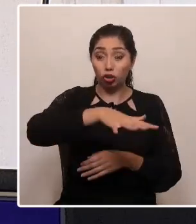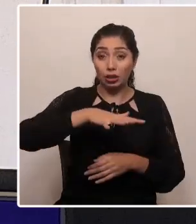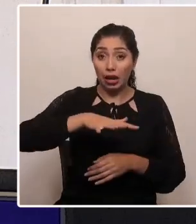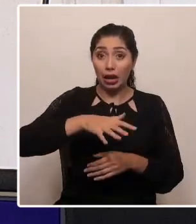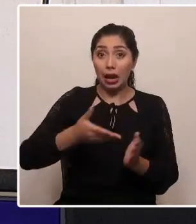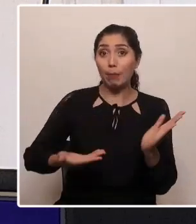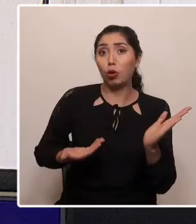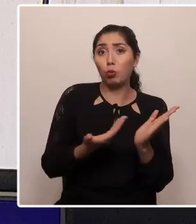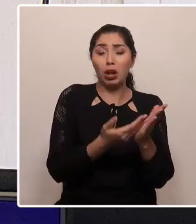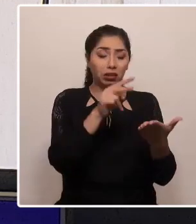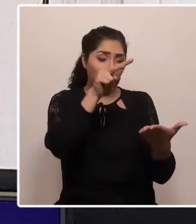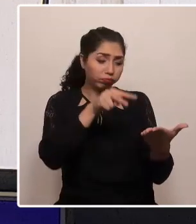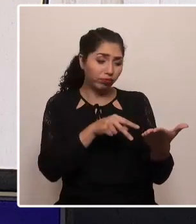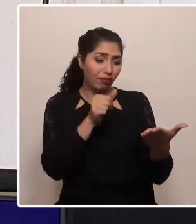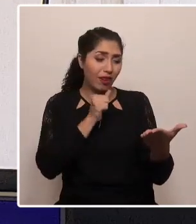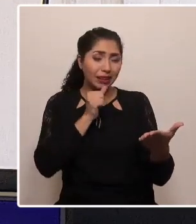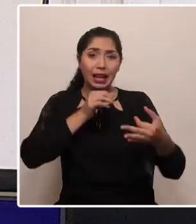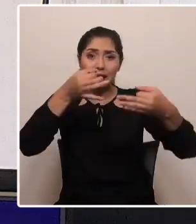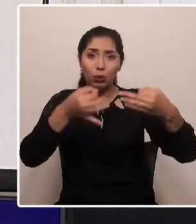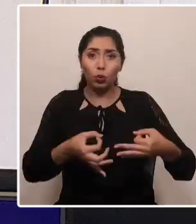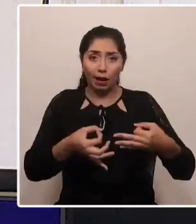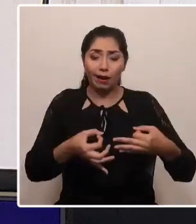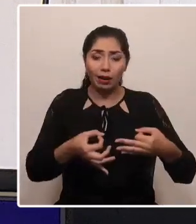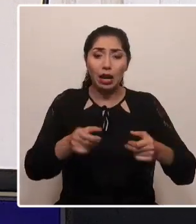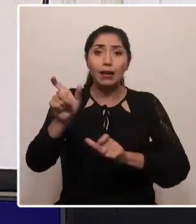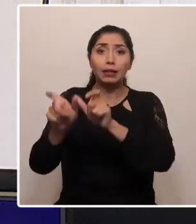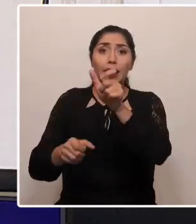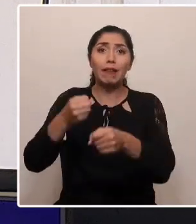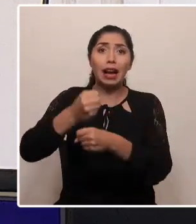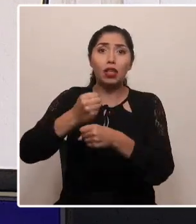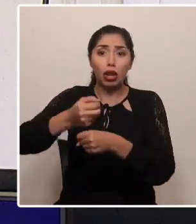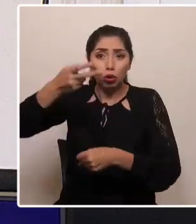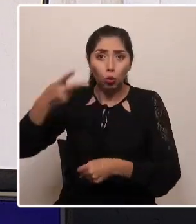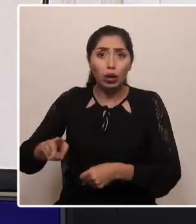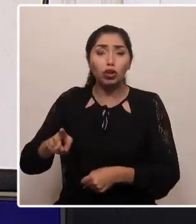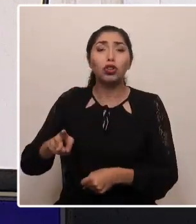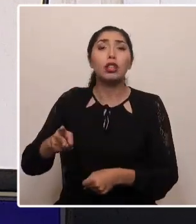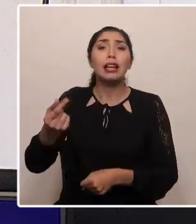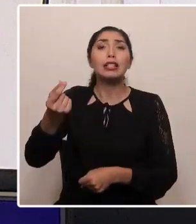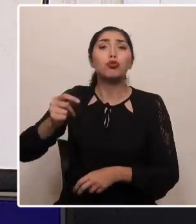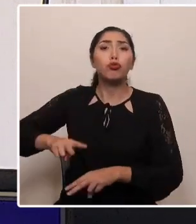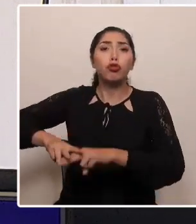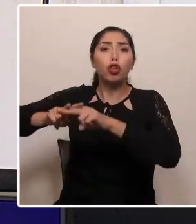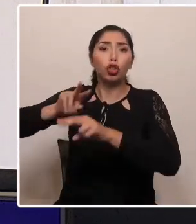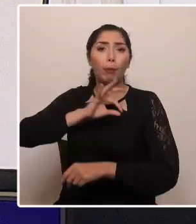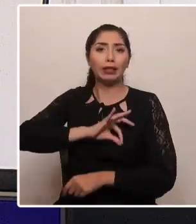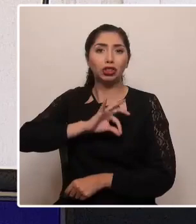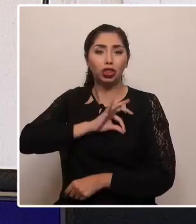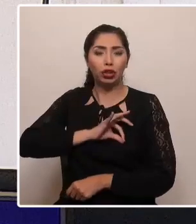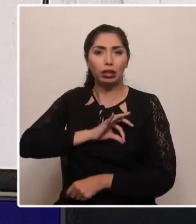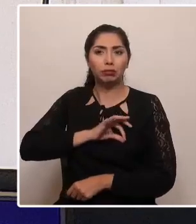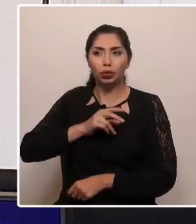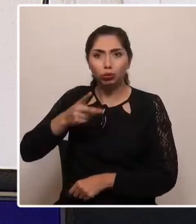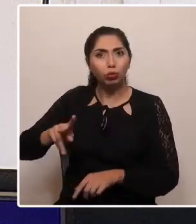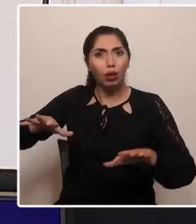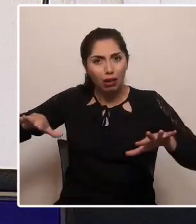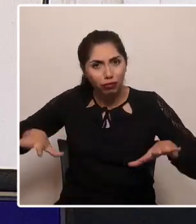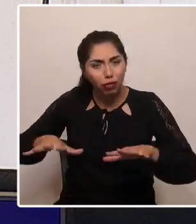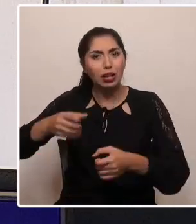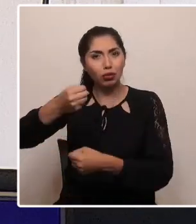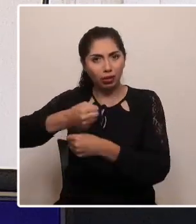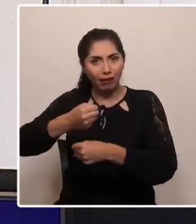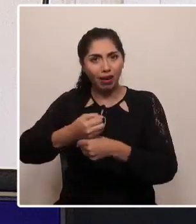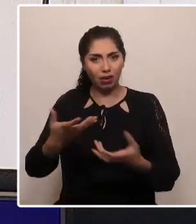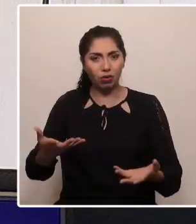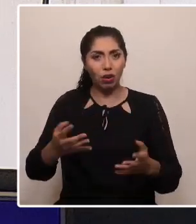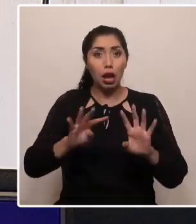parte asegura la propiedad de los trabajadores sobre sus fondos de pensiones, producto de su esfuerzo y trabajo. Es más, la convención quiere